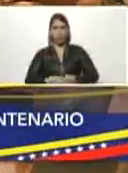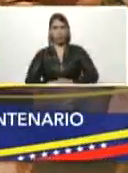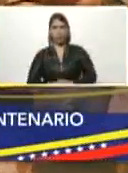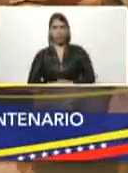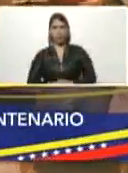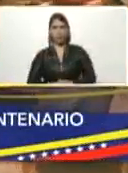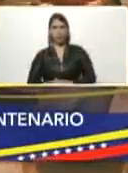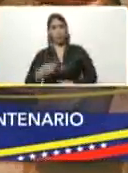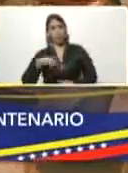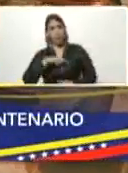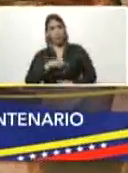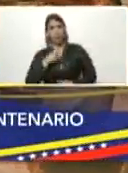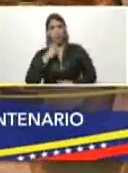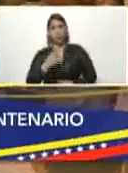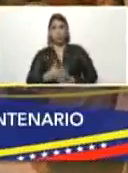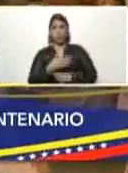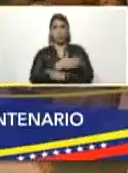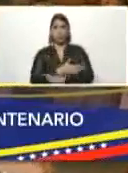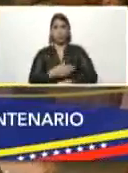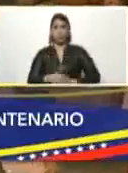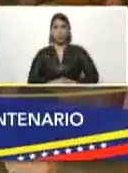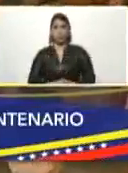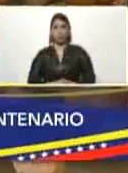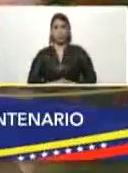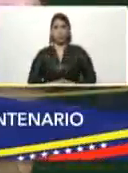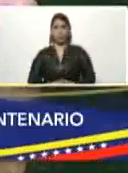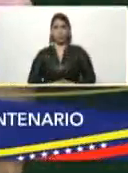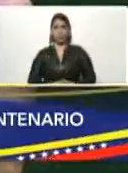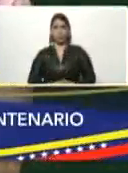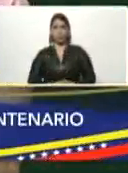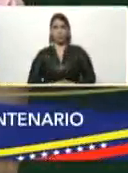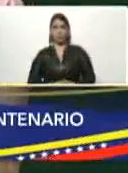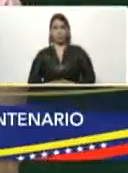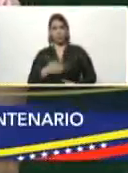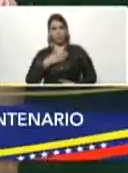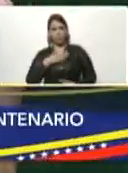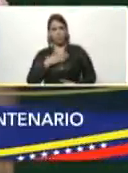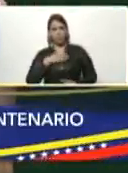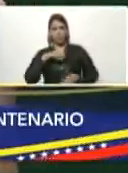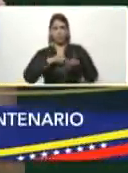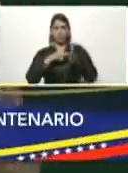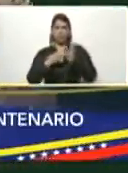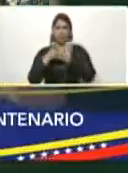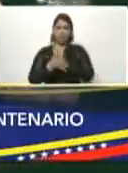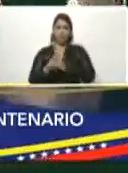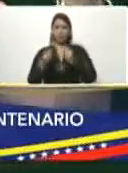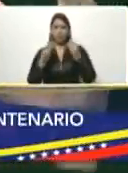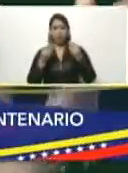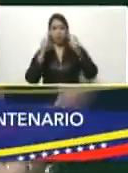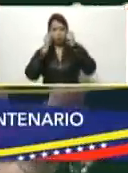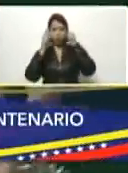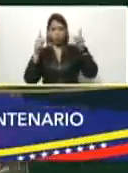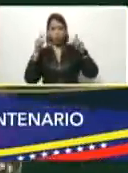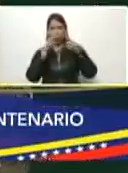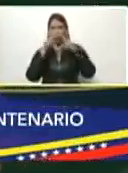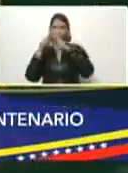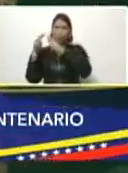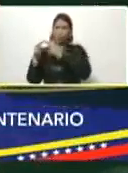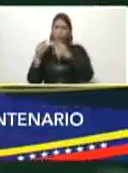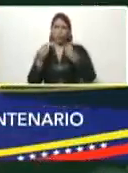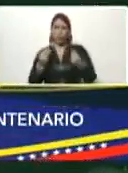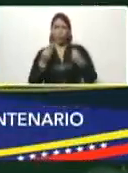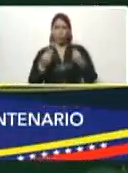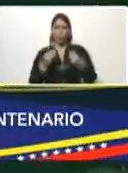lo que nosotros decíamos. Entonces, eso para mí ha sido muy impactante también, el conocer cómo